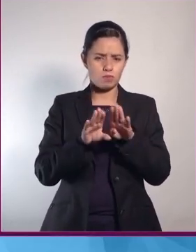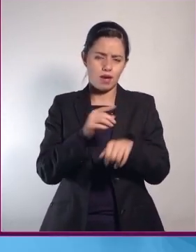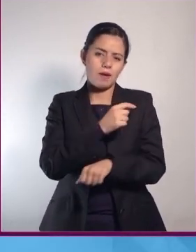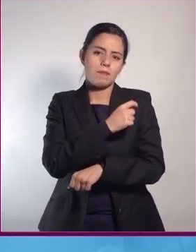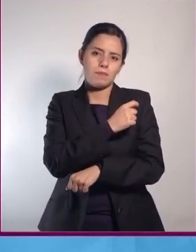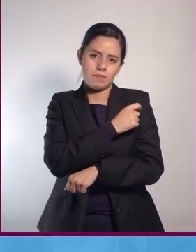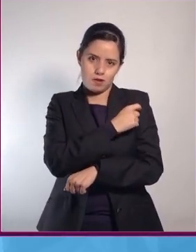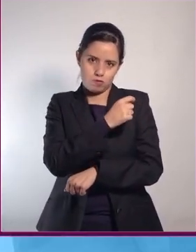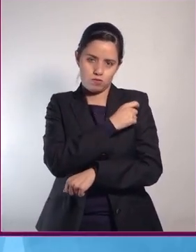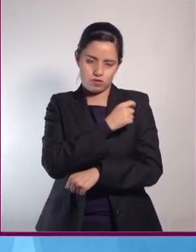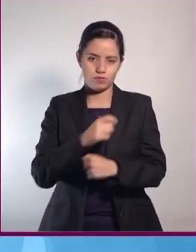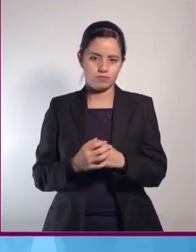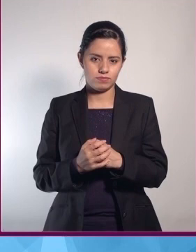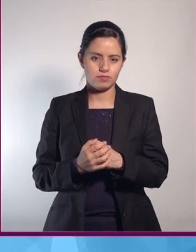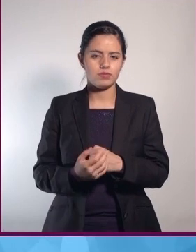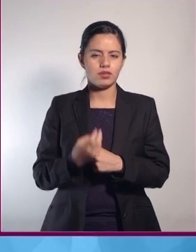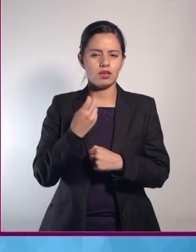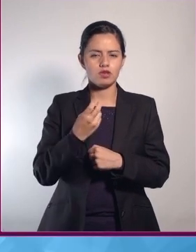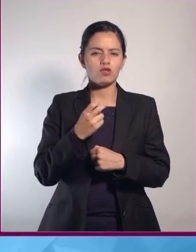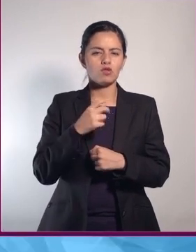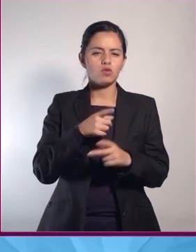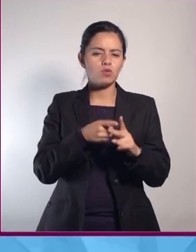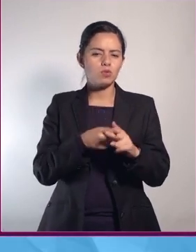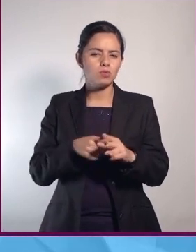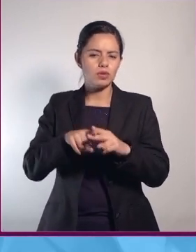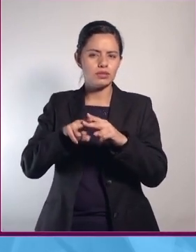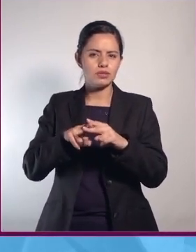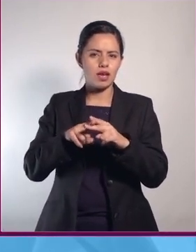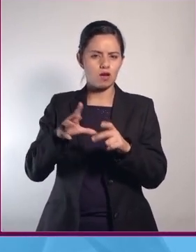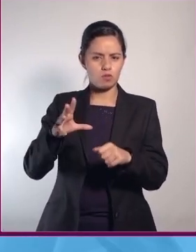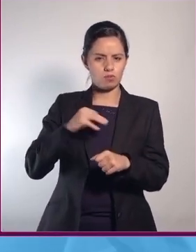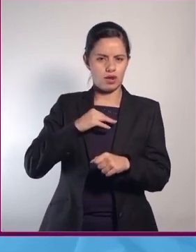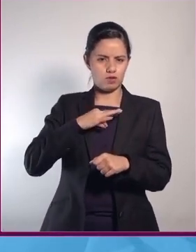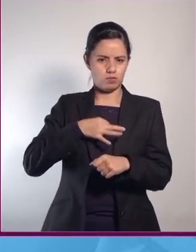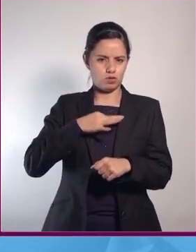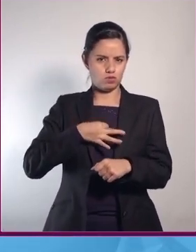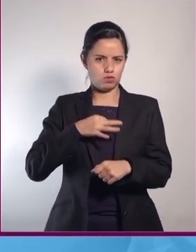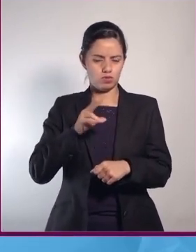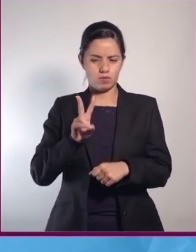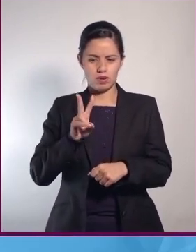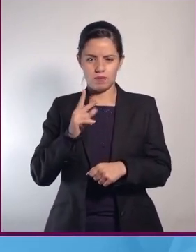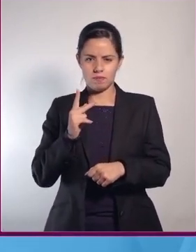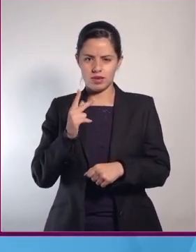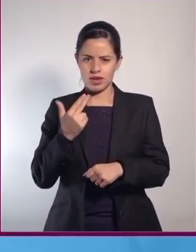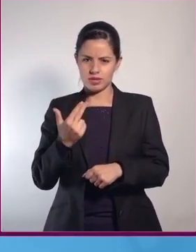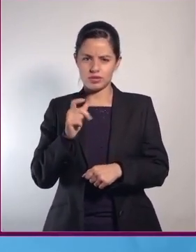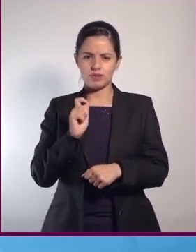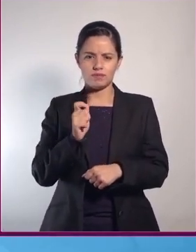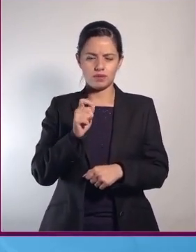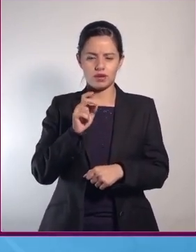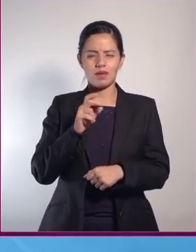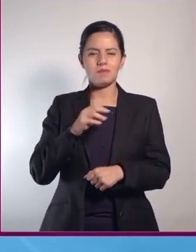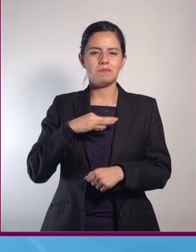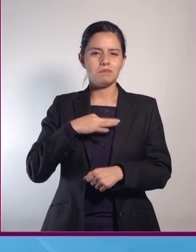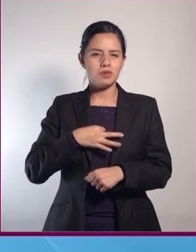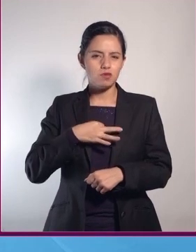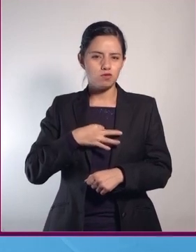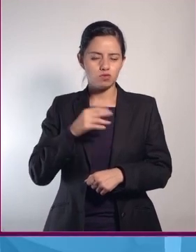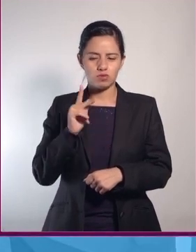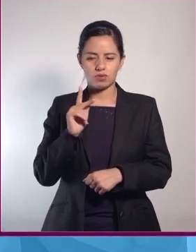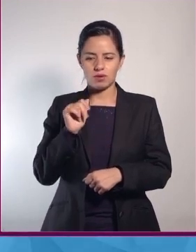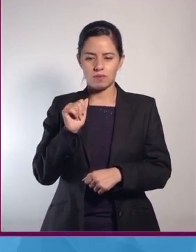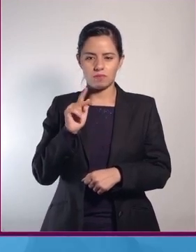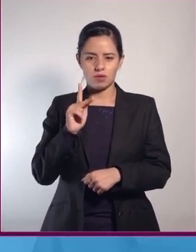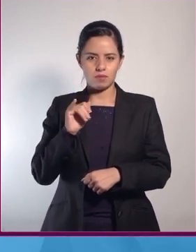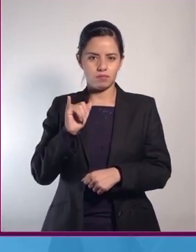cáncer cérvico-uterino comienza con una infección por VPH. El VPH es un acrónimo del virus del papiloma humano que